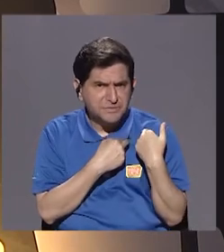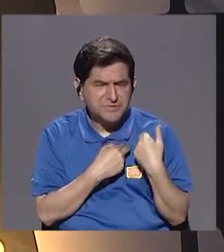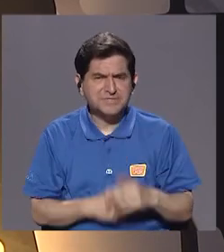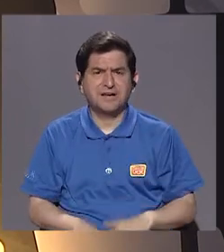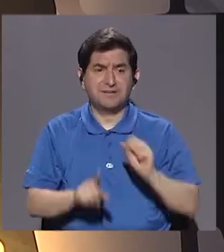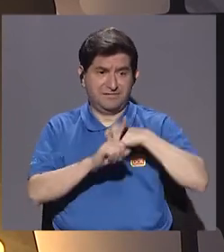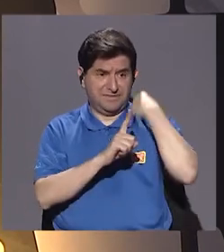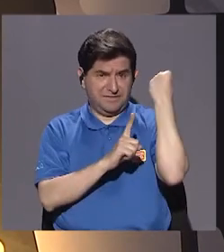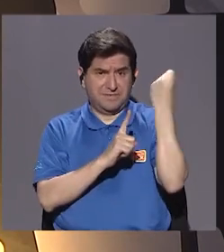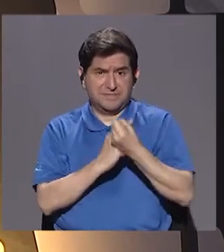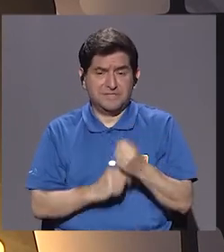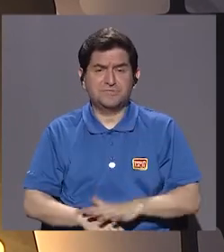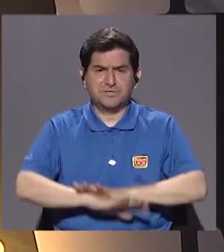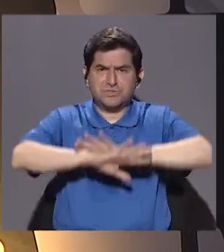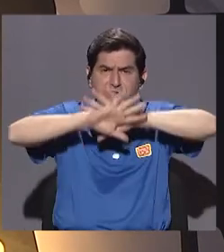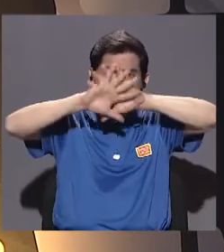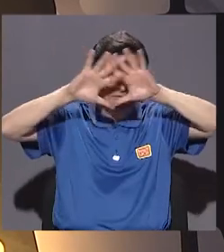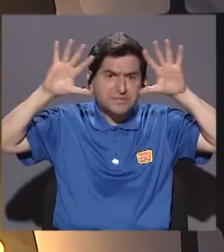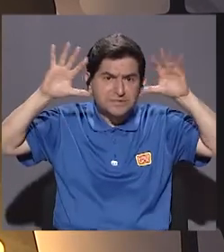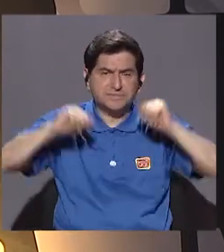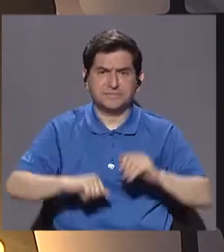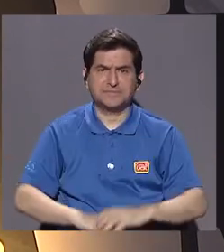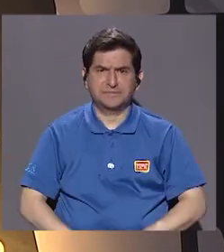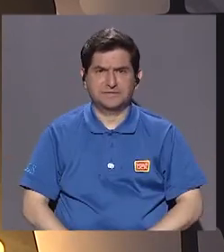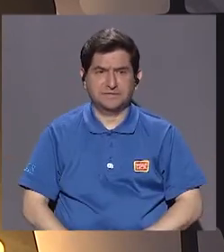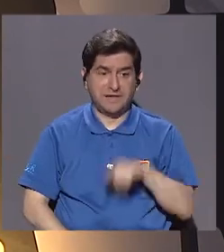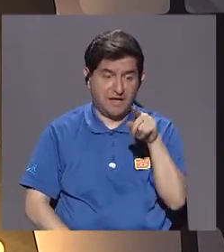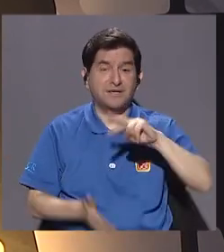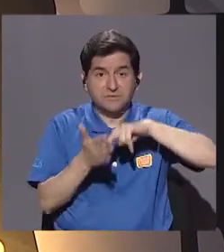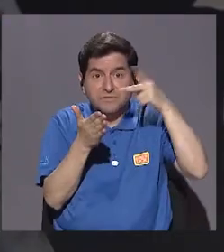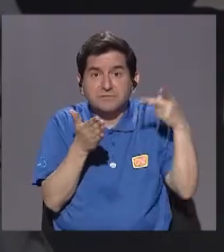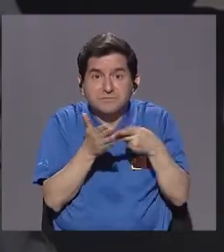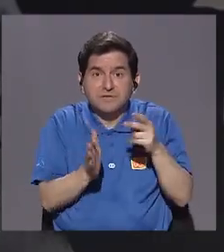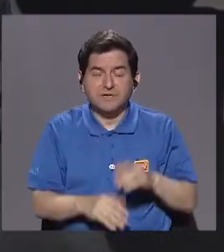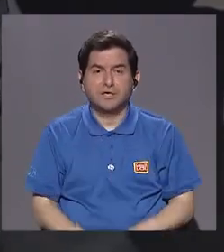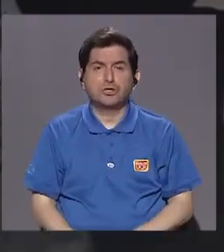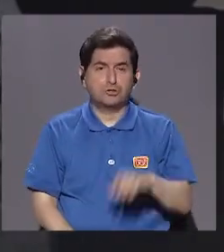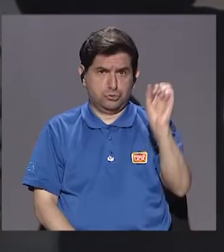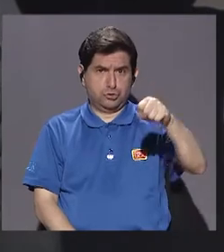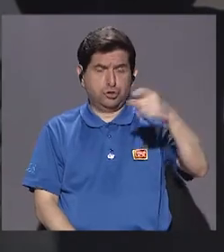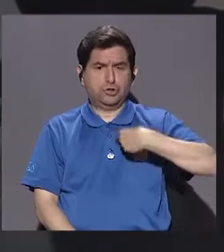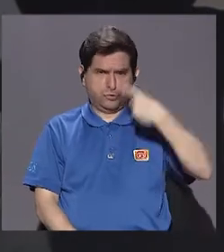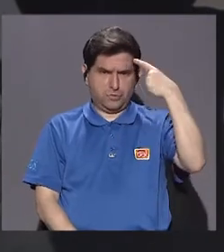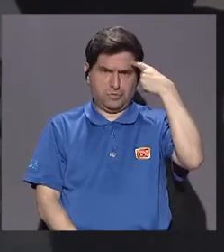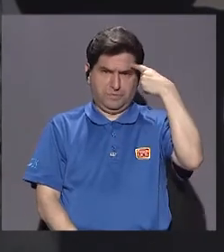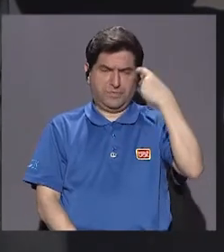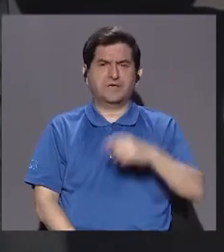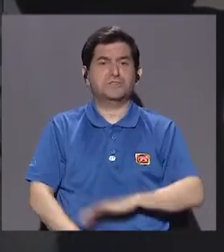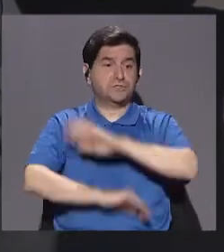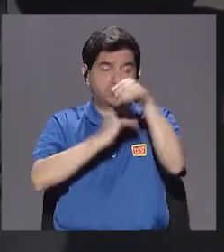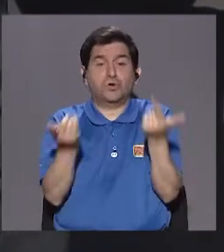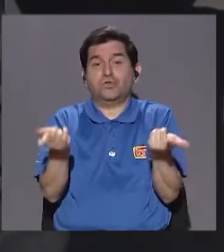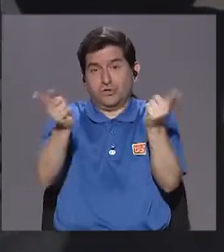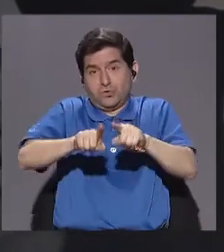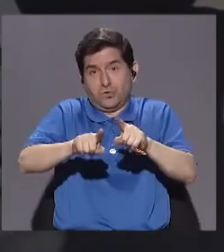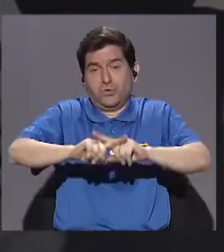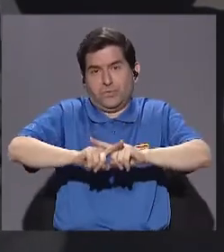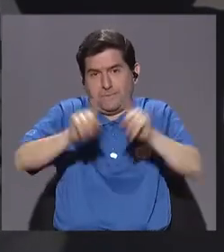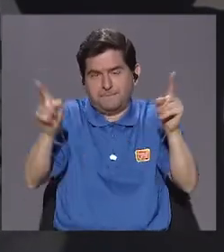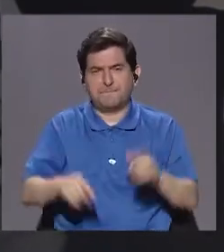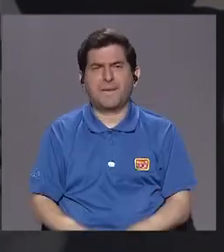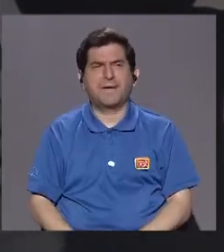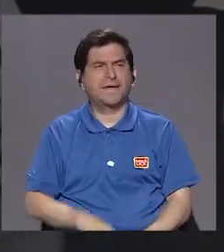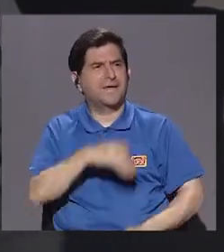el hecho de la transparencia porque de eso se trata si yo pienso que hemos visto de todo pero la la